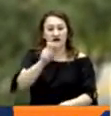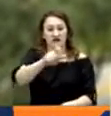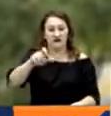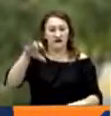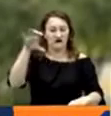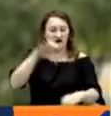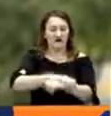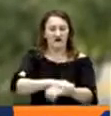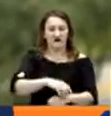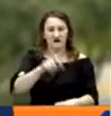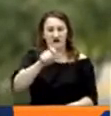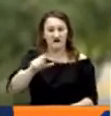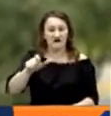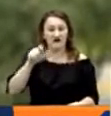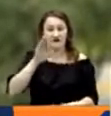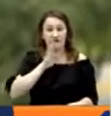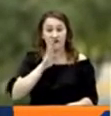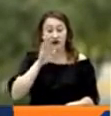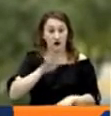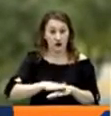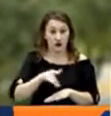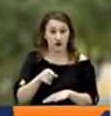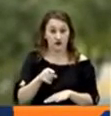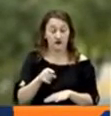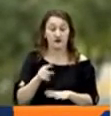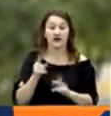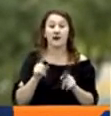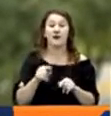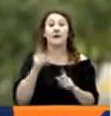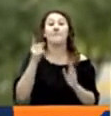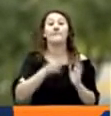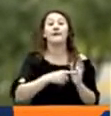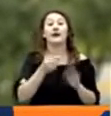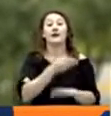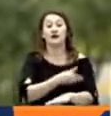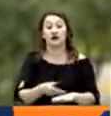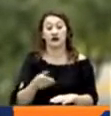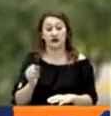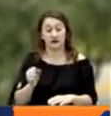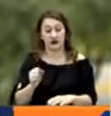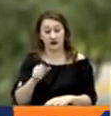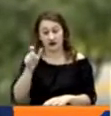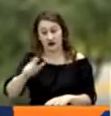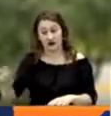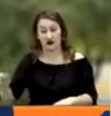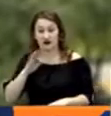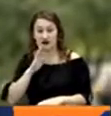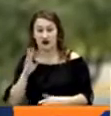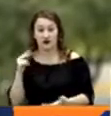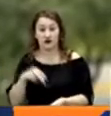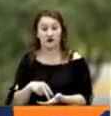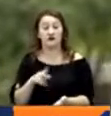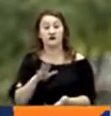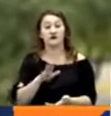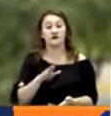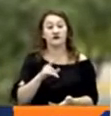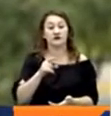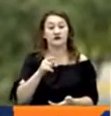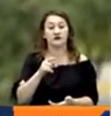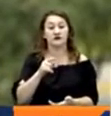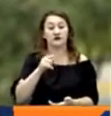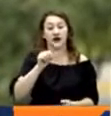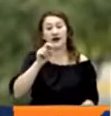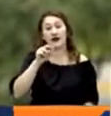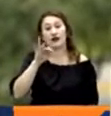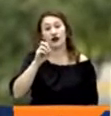de este hecho y también de 1.000 millones de pesos por los autores intelectuales. Se dice que es alias Antonio Medina,